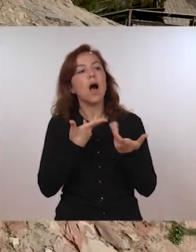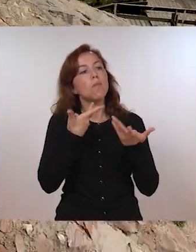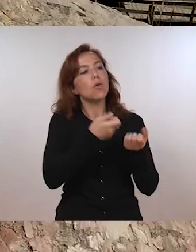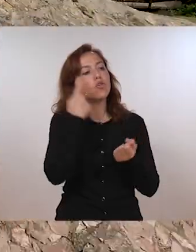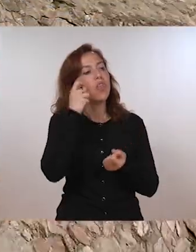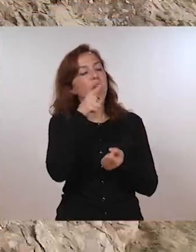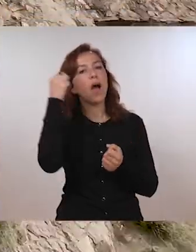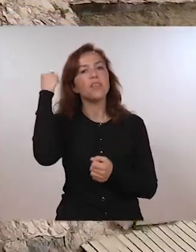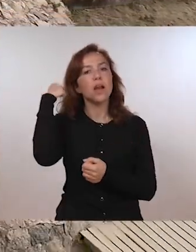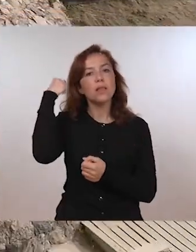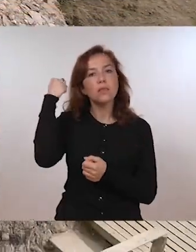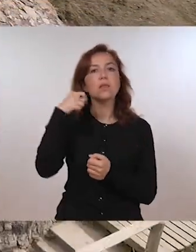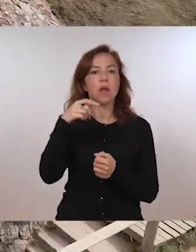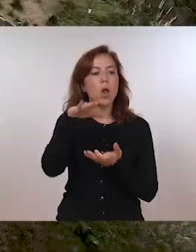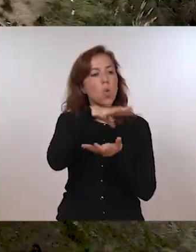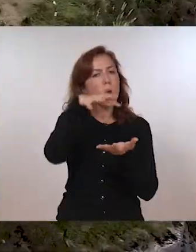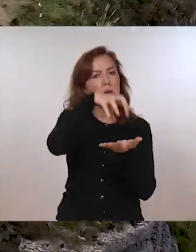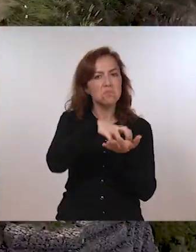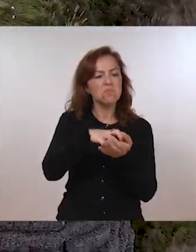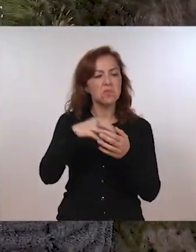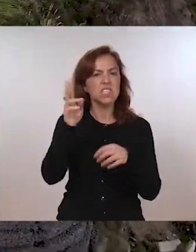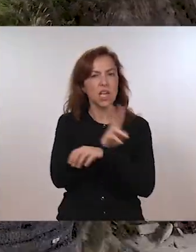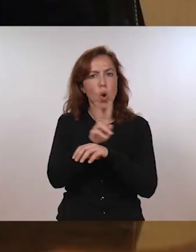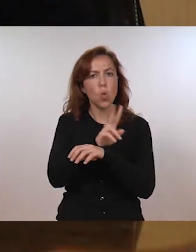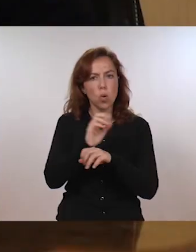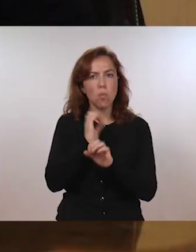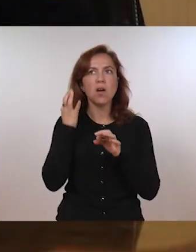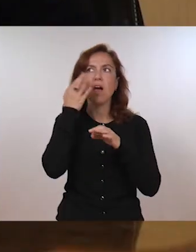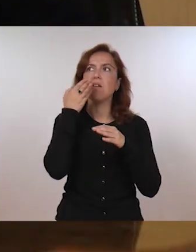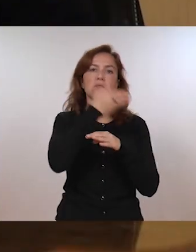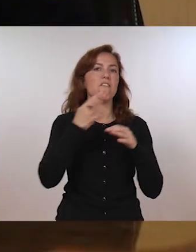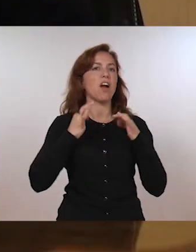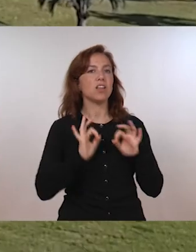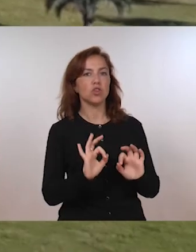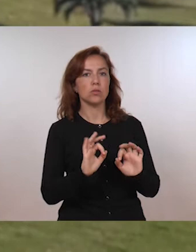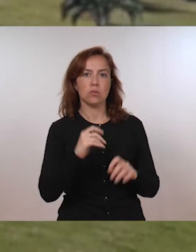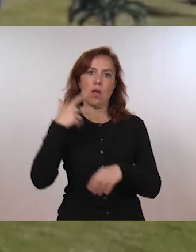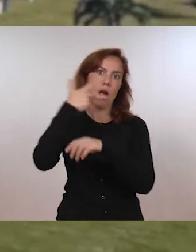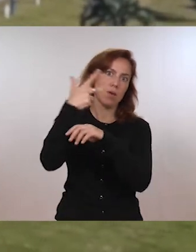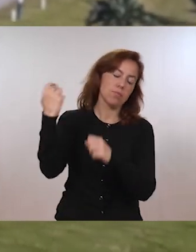Atlántida es un destino seguro para venir a vacacionar. Las cámaras son fundamentales.